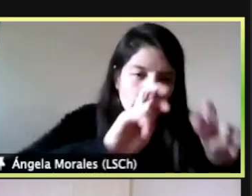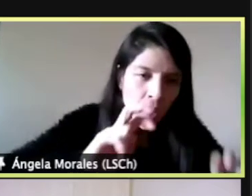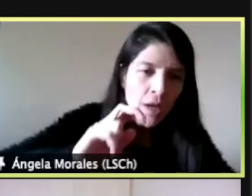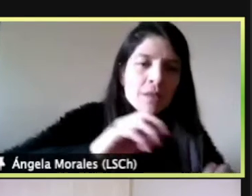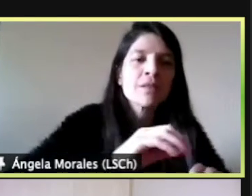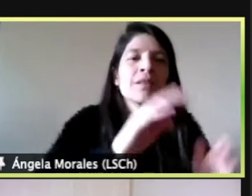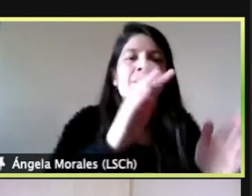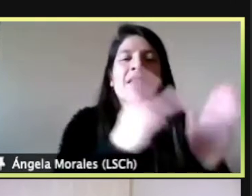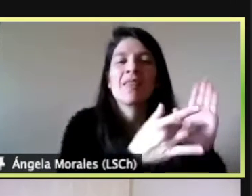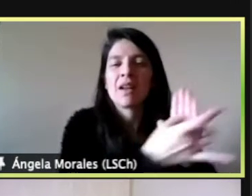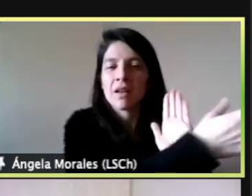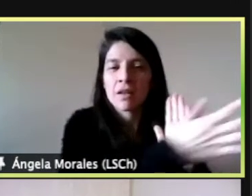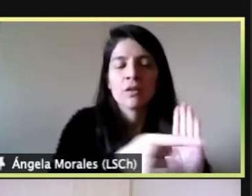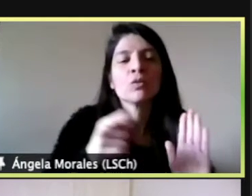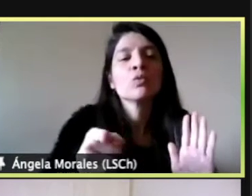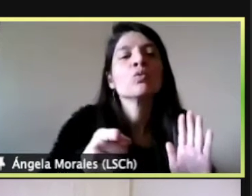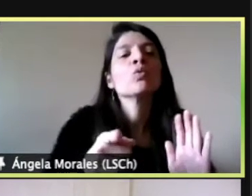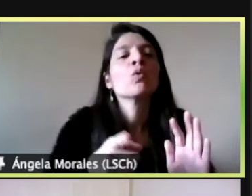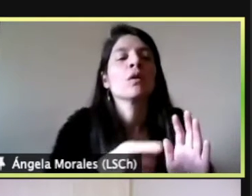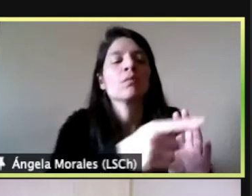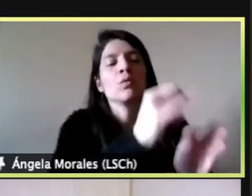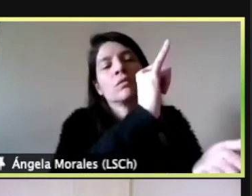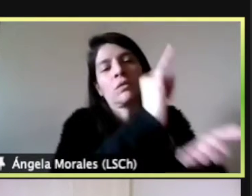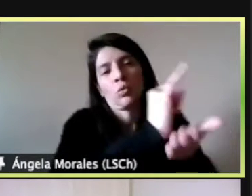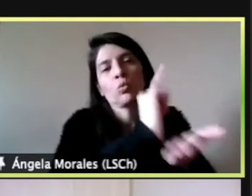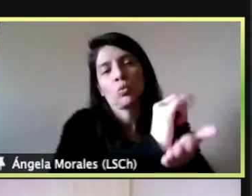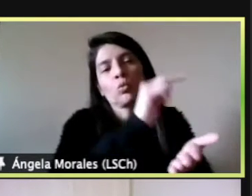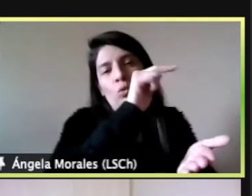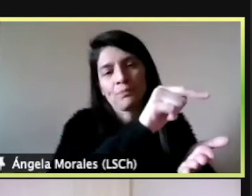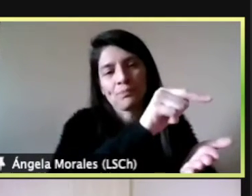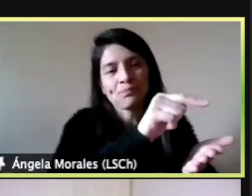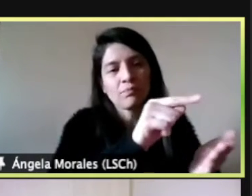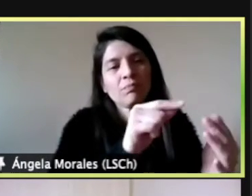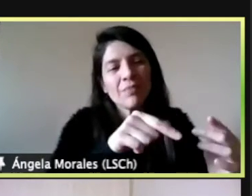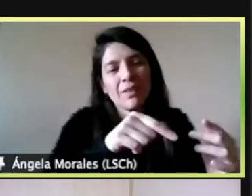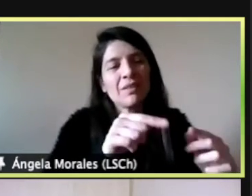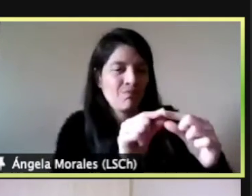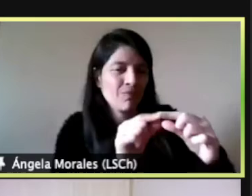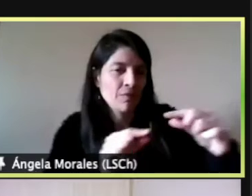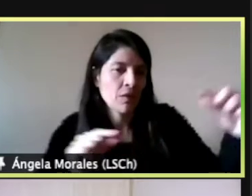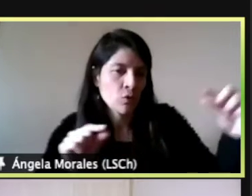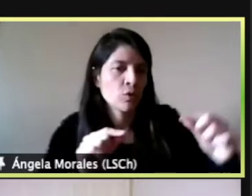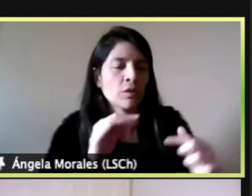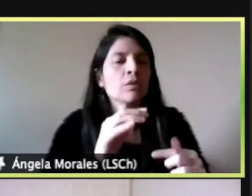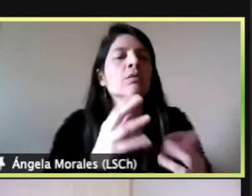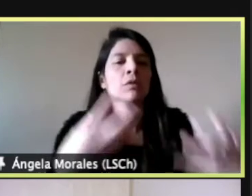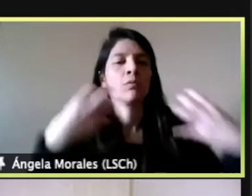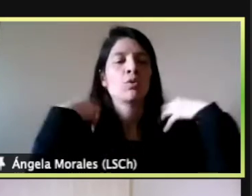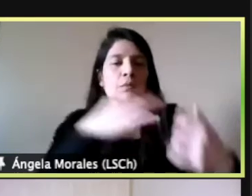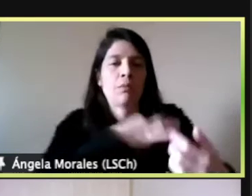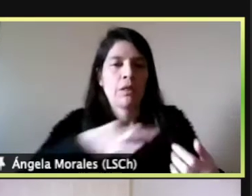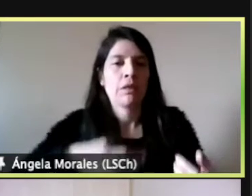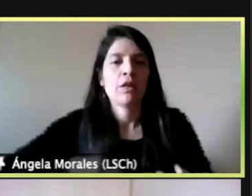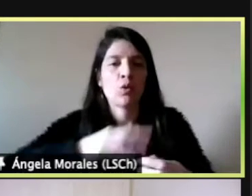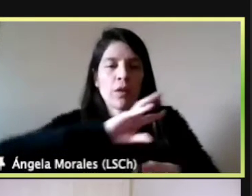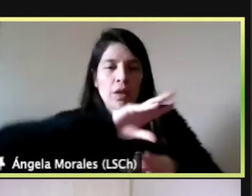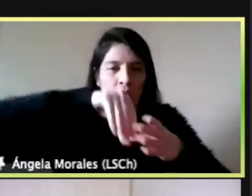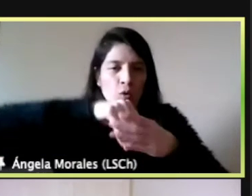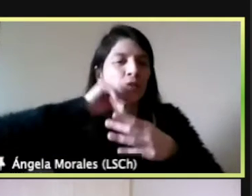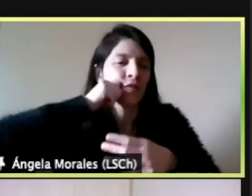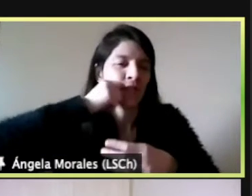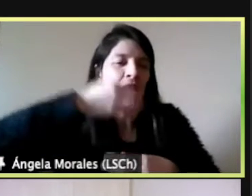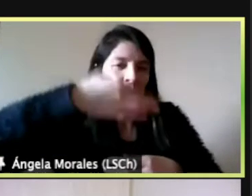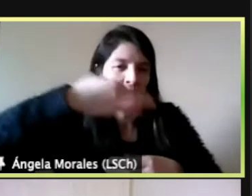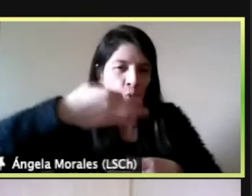cargo del Ministerio del Interior, porque tiene que ver con la seguridad pública. Y lo que hace es que trabaja en